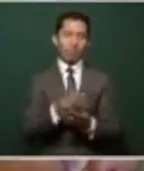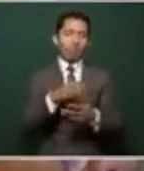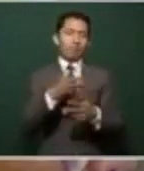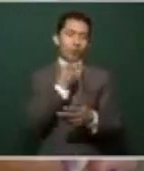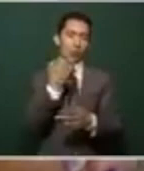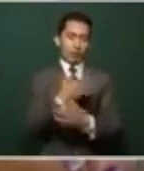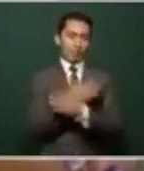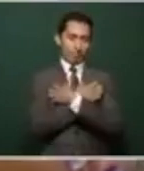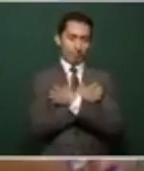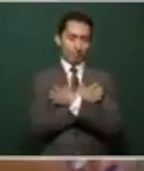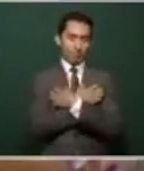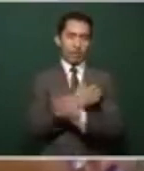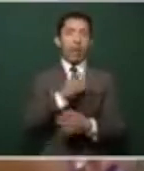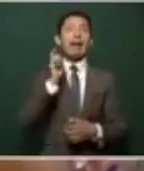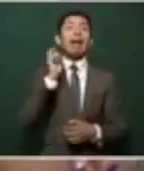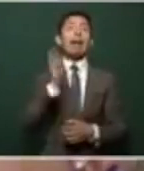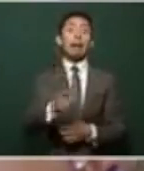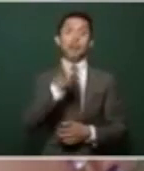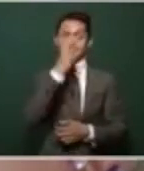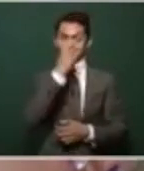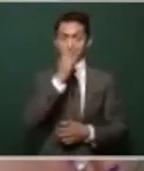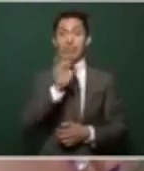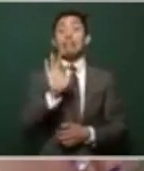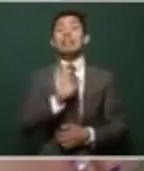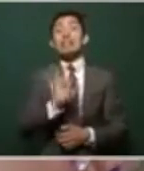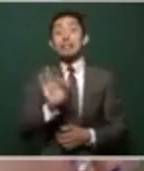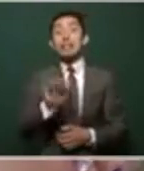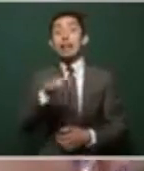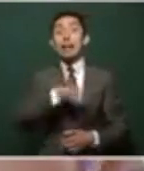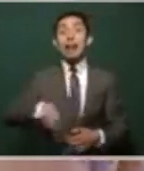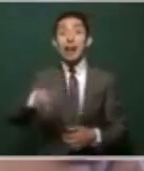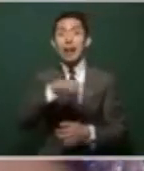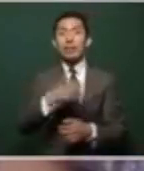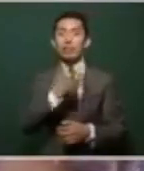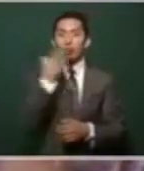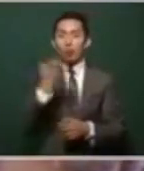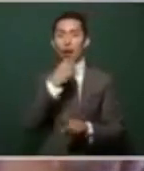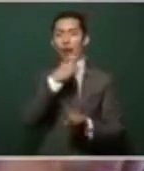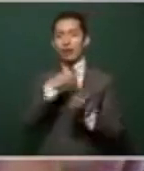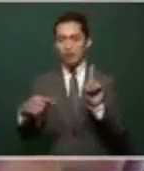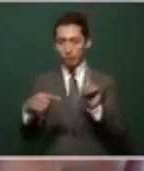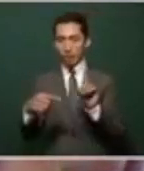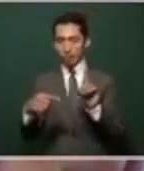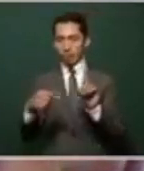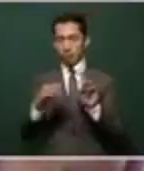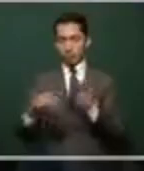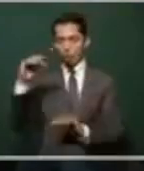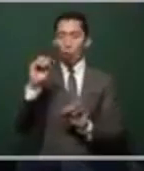llevar la gratuidad incluso al nivel de educación medio superior y superior.